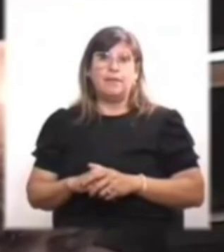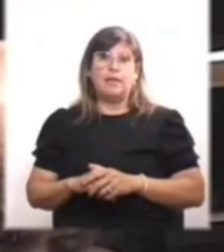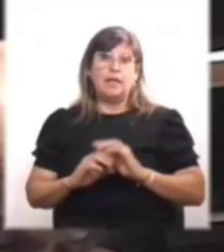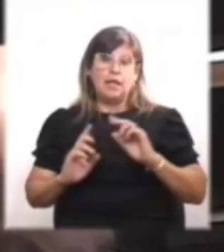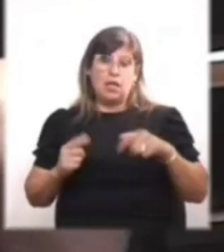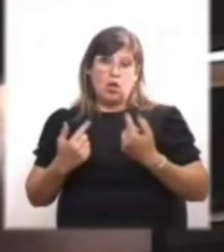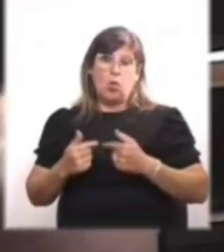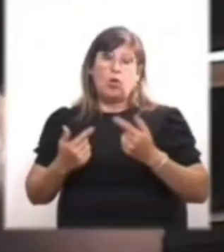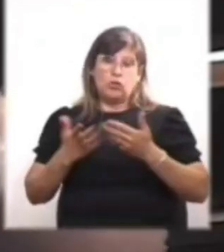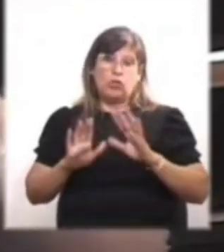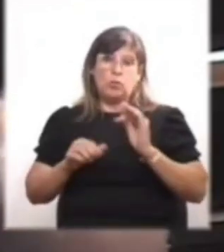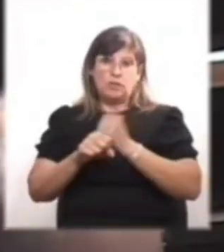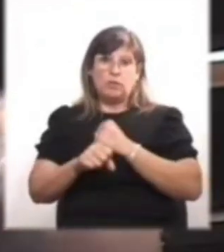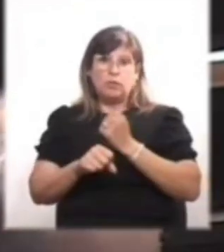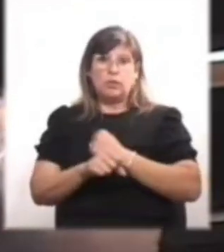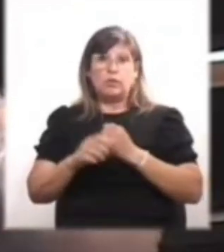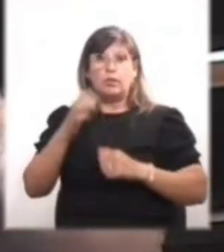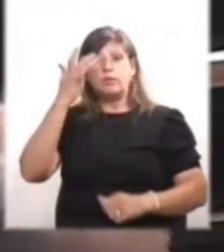Cuando nosotros iniciamos el trabajo,